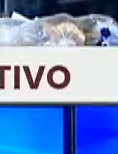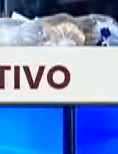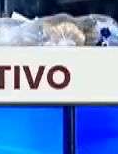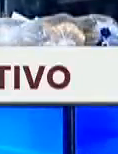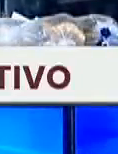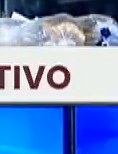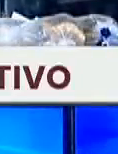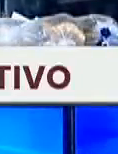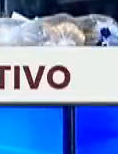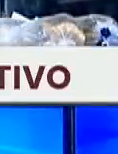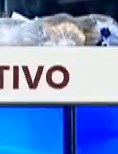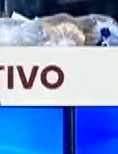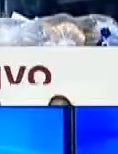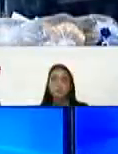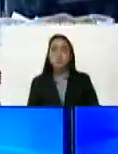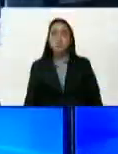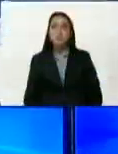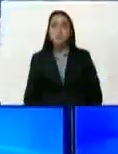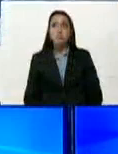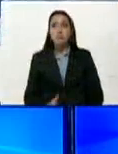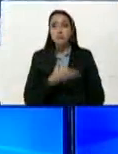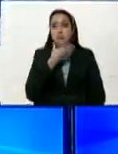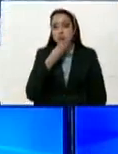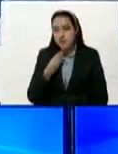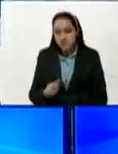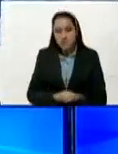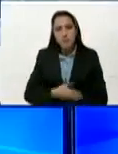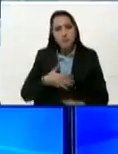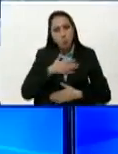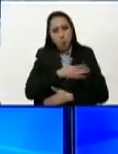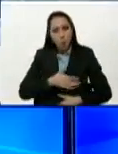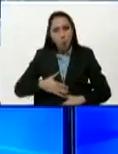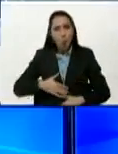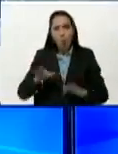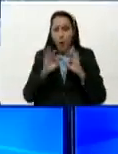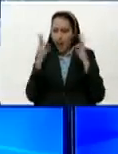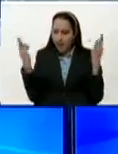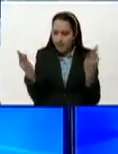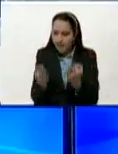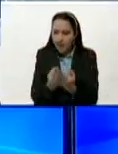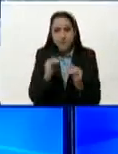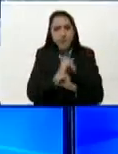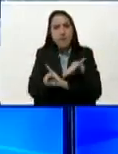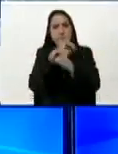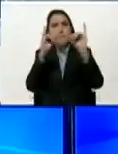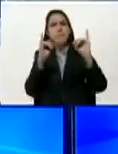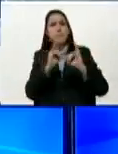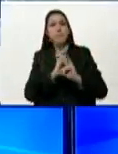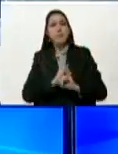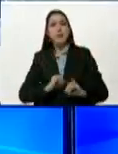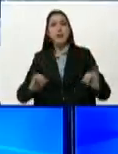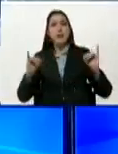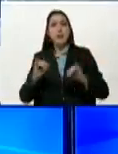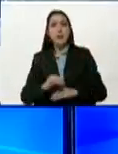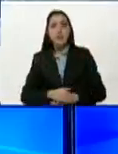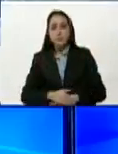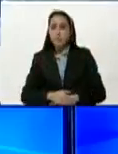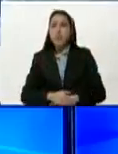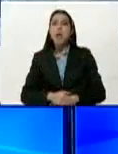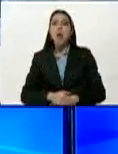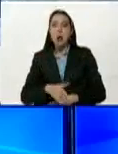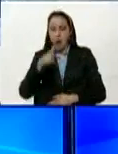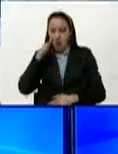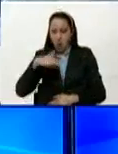para la armonía en los hogares para la felicidad y la armonía entre el